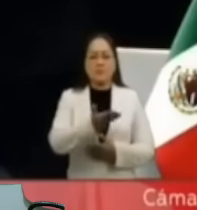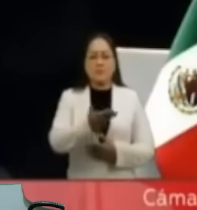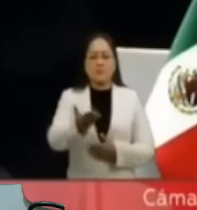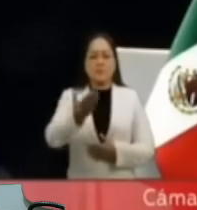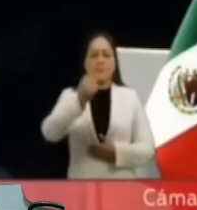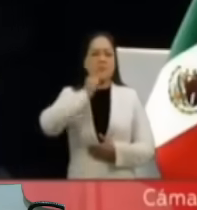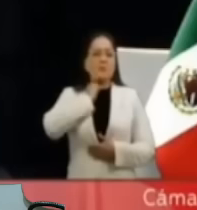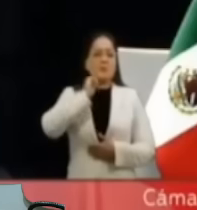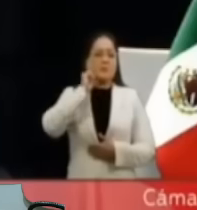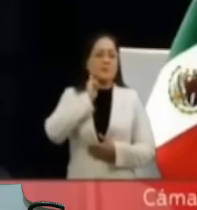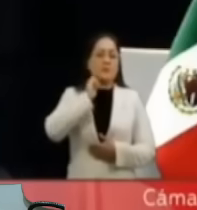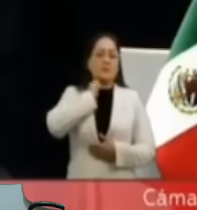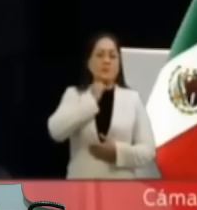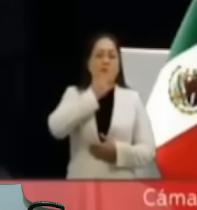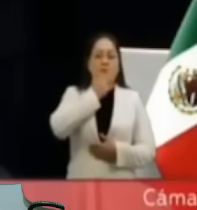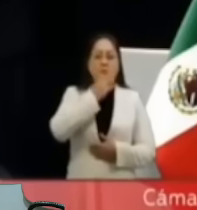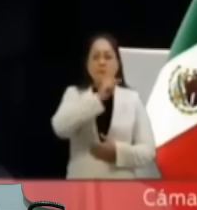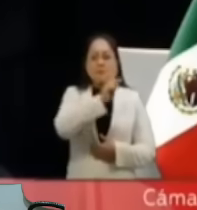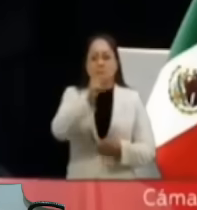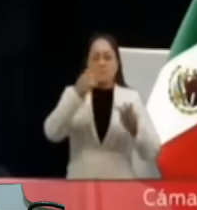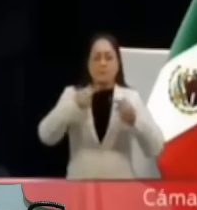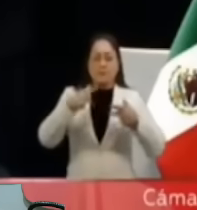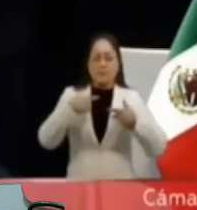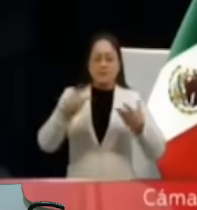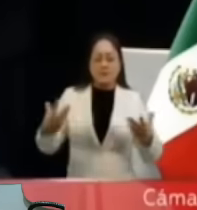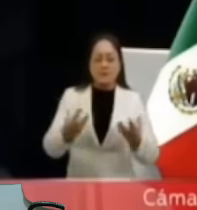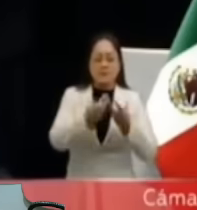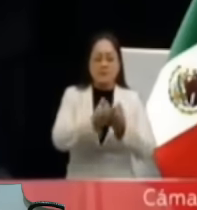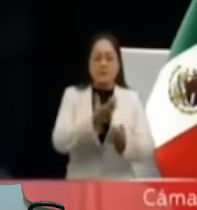así como al público en general que nos acompaña,